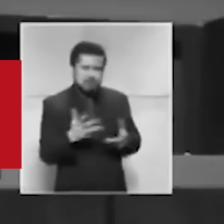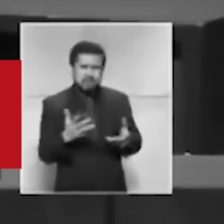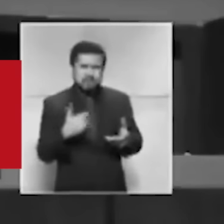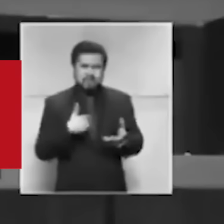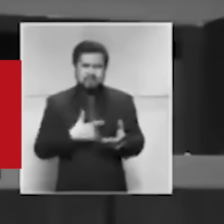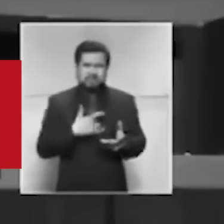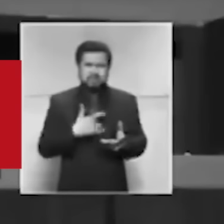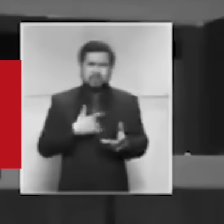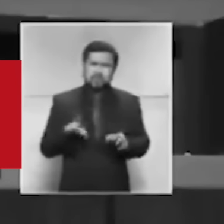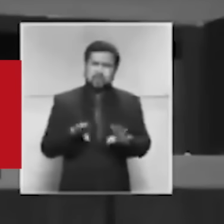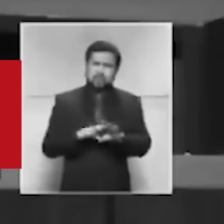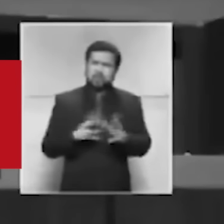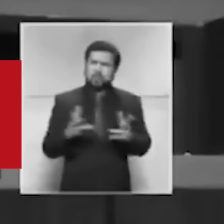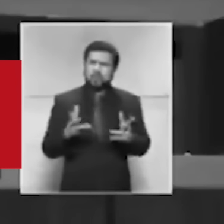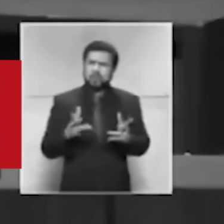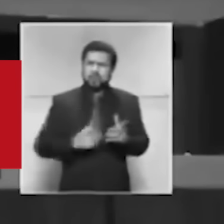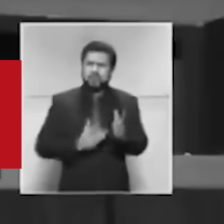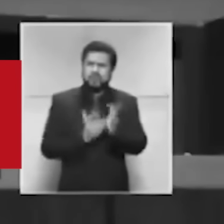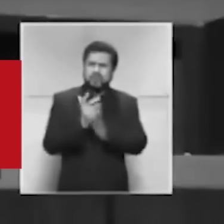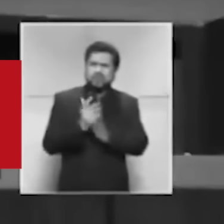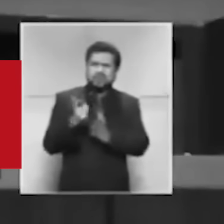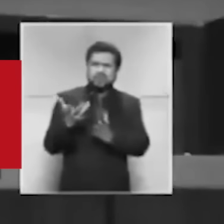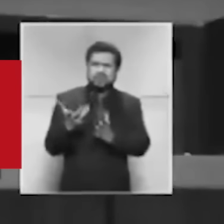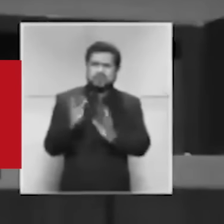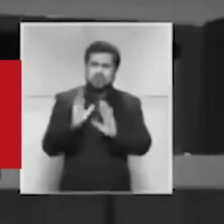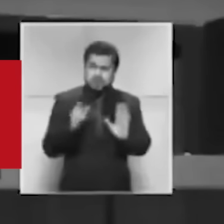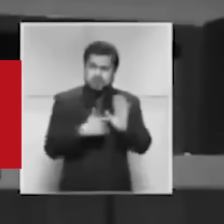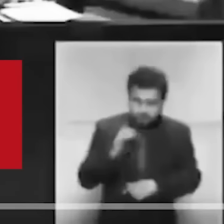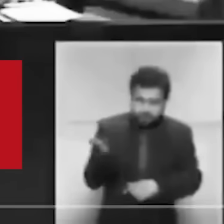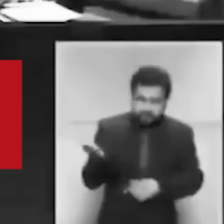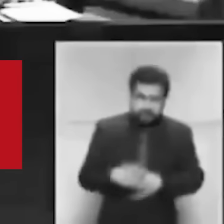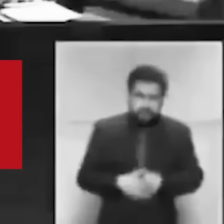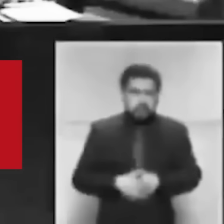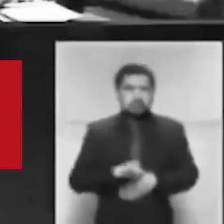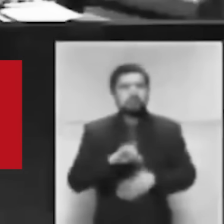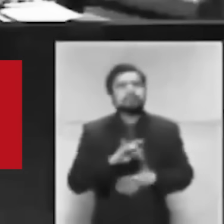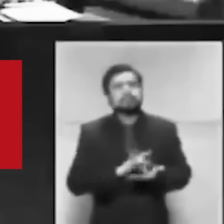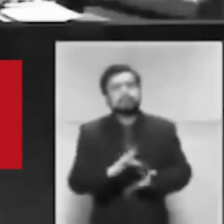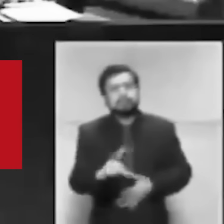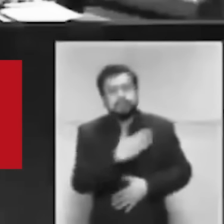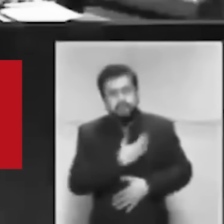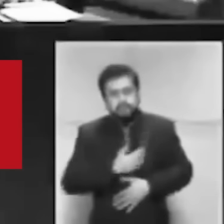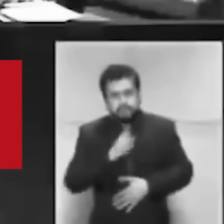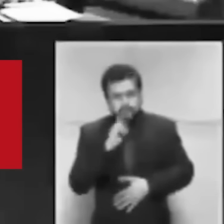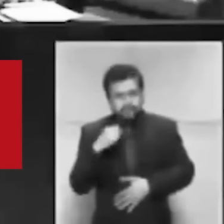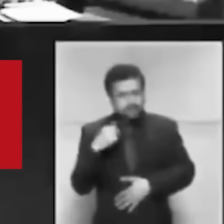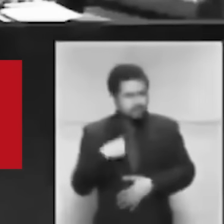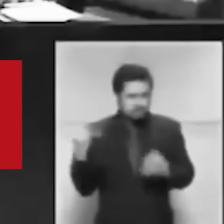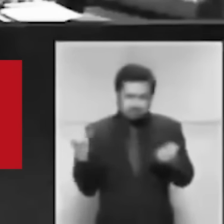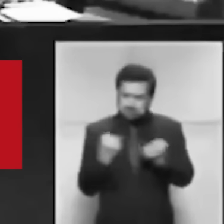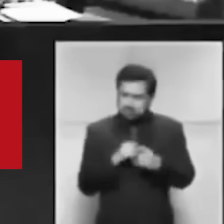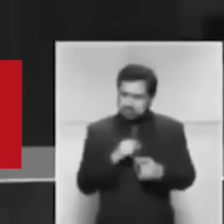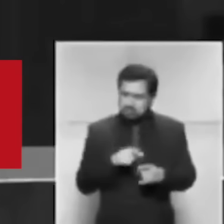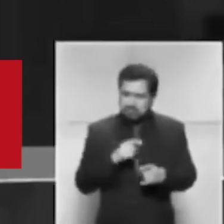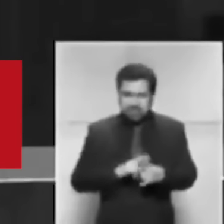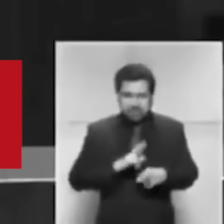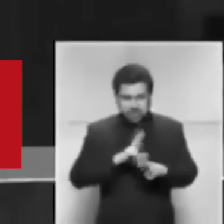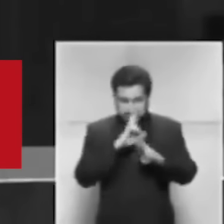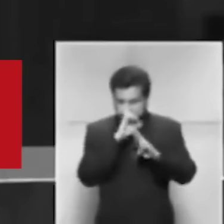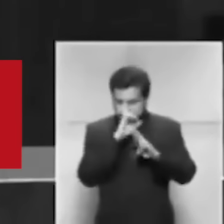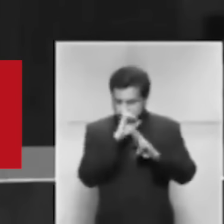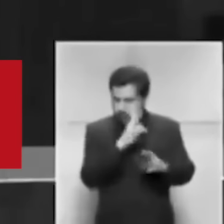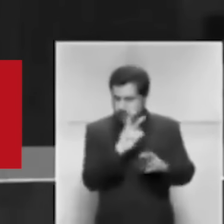para que el INE pueda iniciar investigaciones. Yo también, de manera muy, muy respetuosa, me